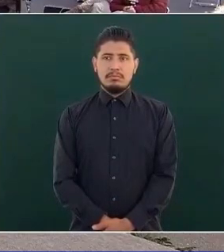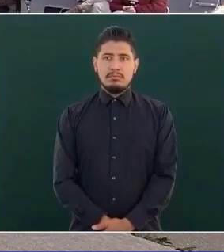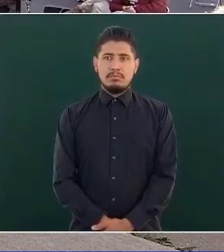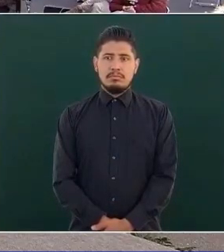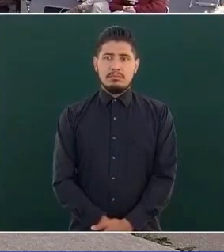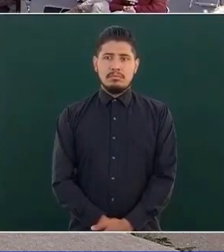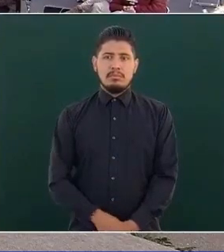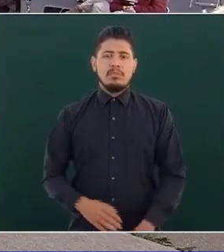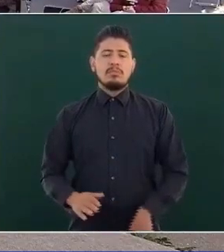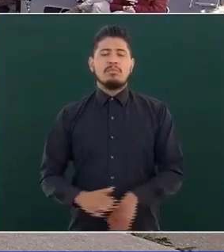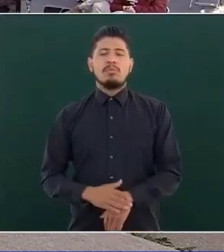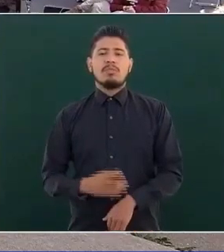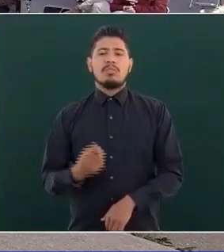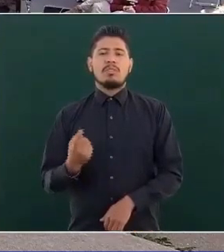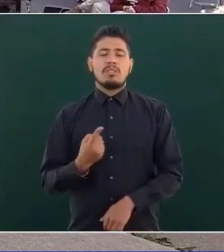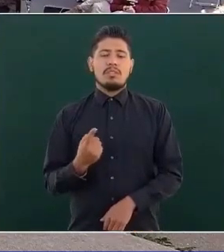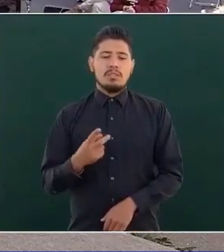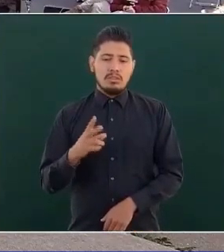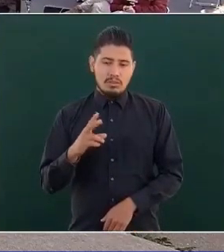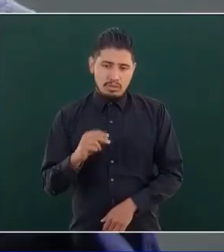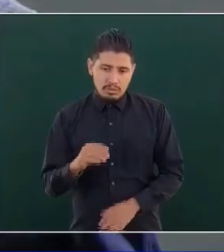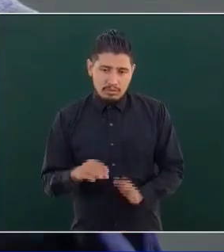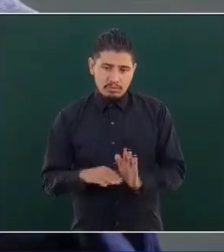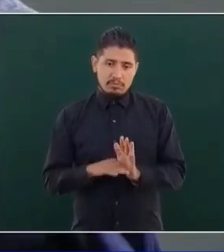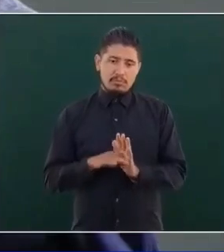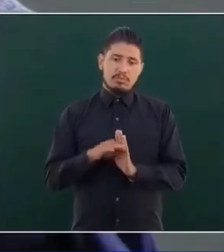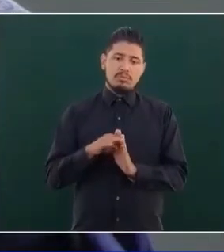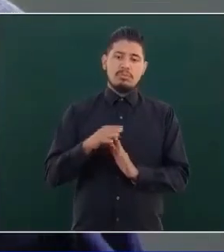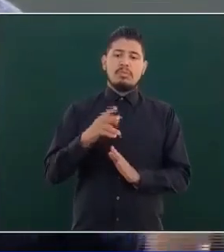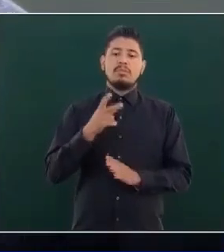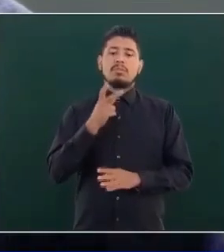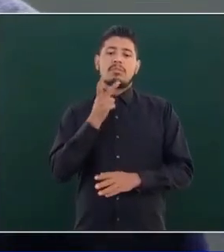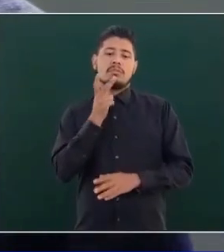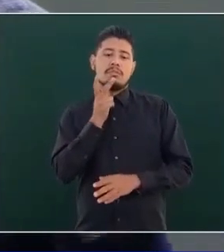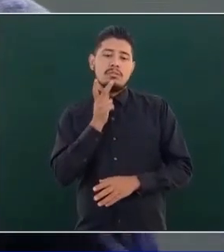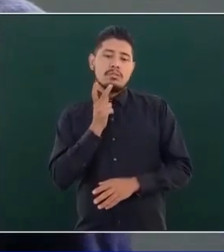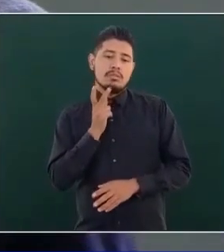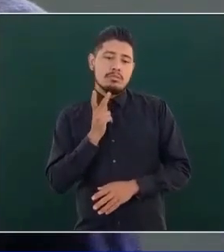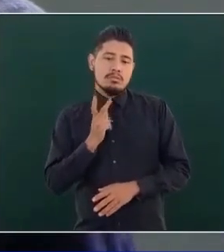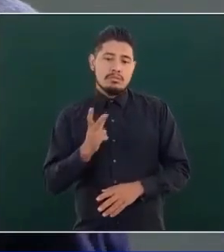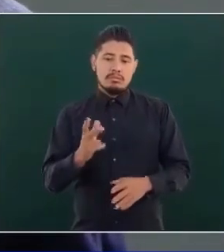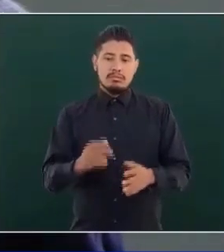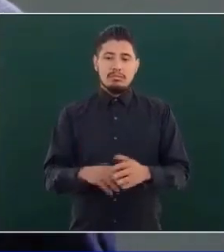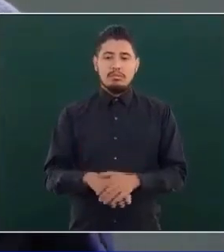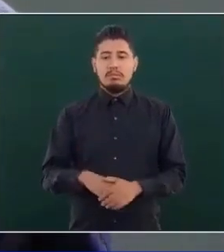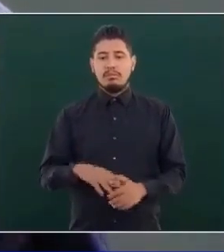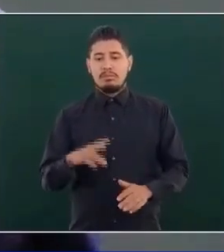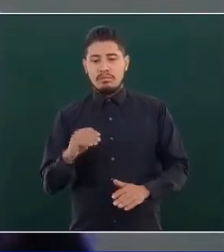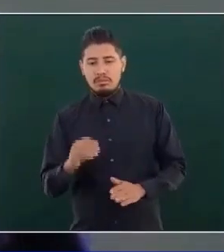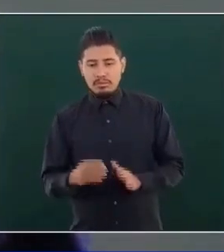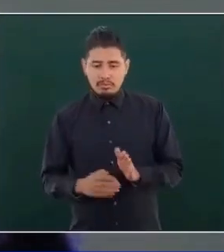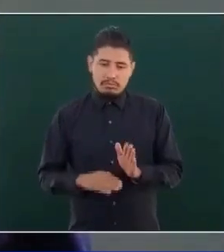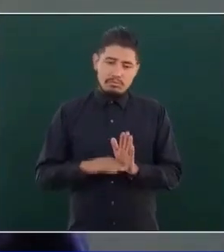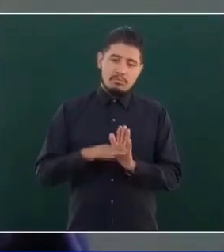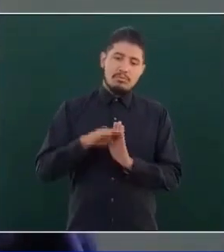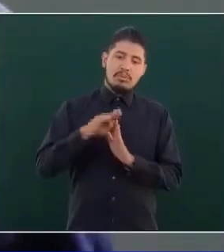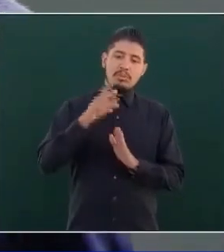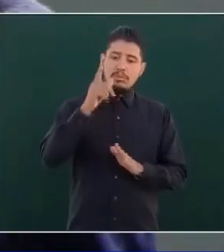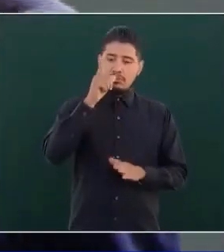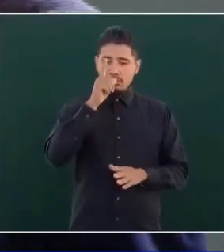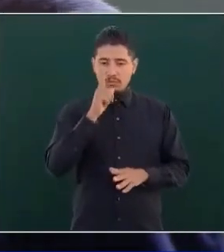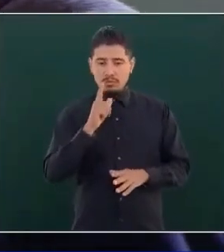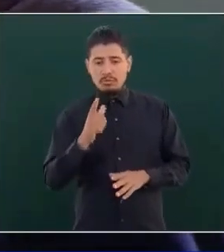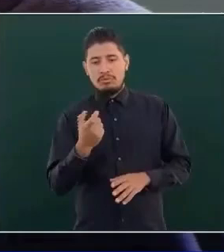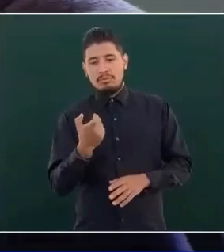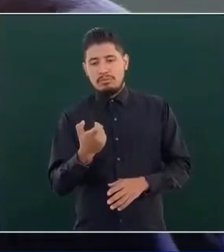Porque no les ha aumentado el precio de las gasolinas, no les aumenta el precio de la luz.